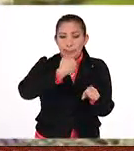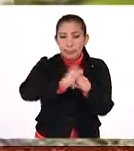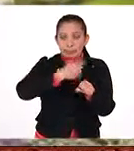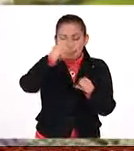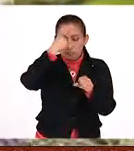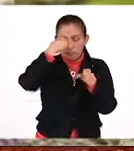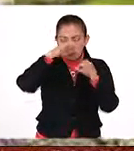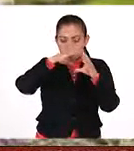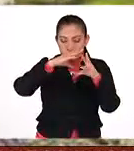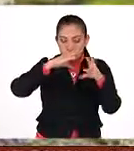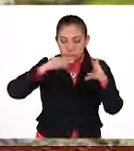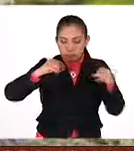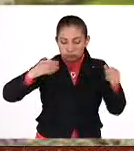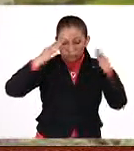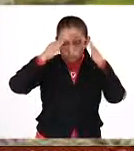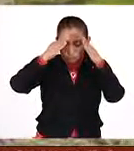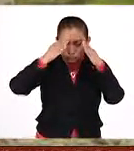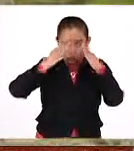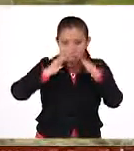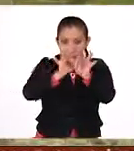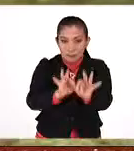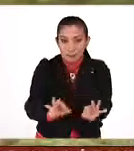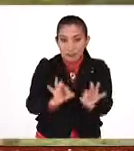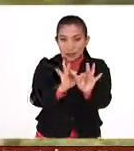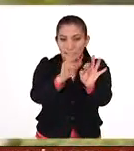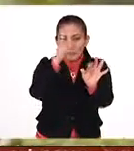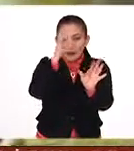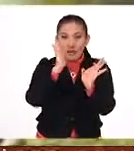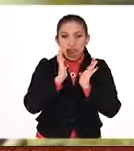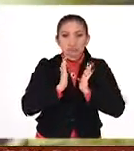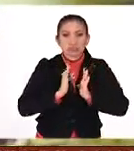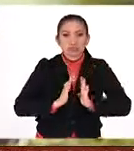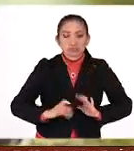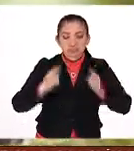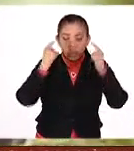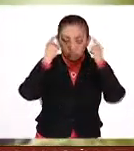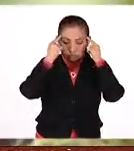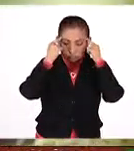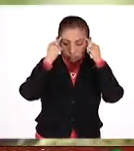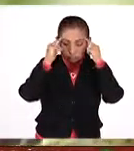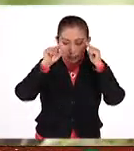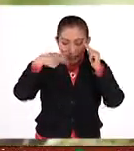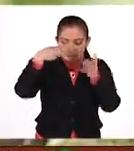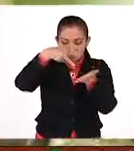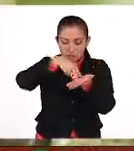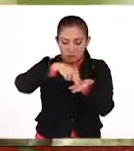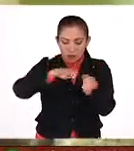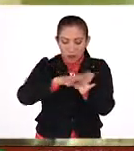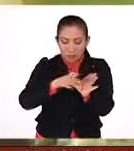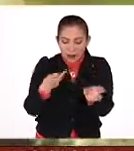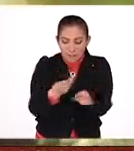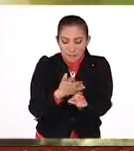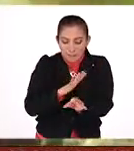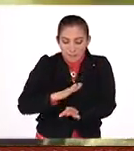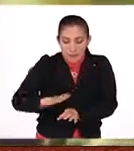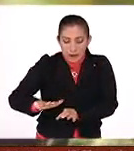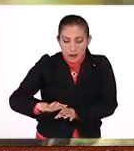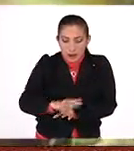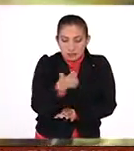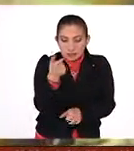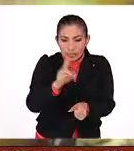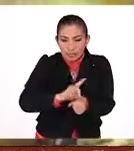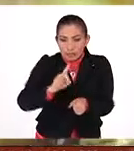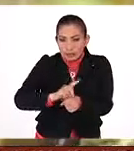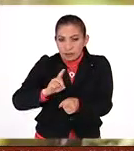meditación meditar es esencial para mantener la calma y meditar es estar presente con lo que nos pasa en cada